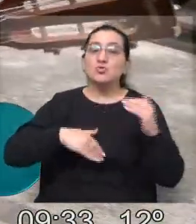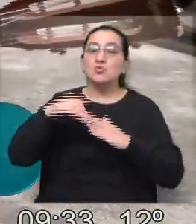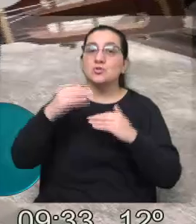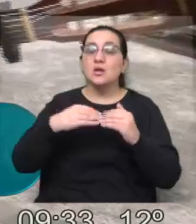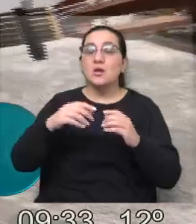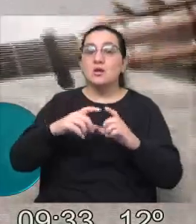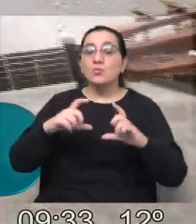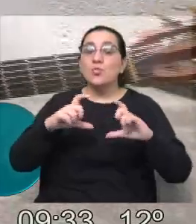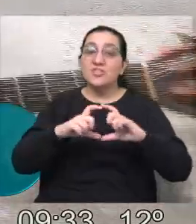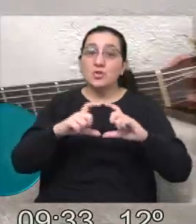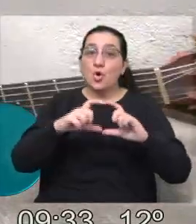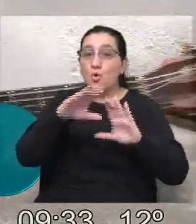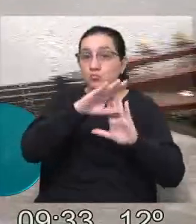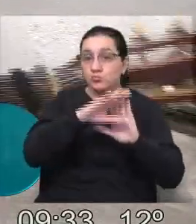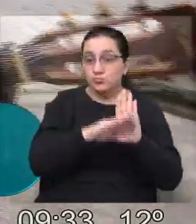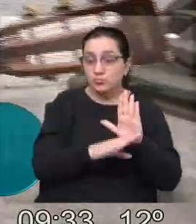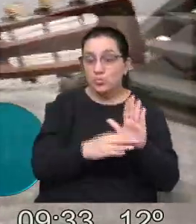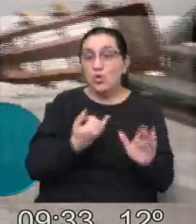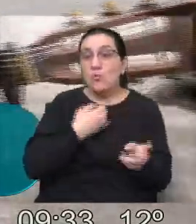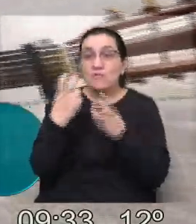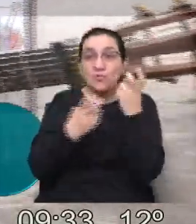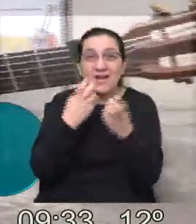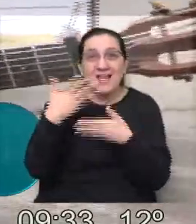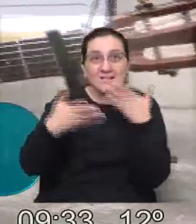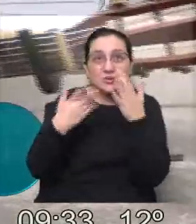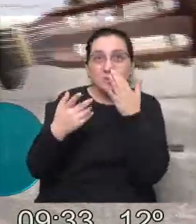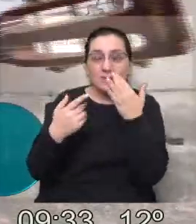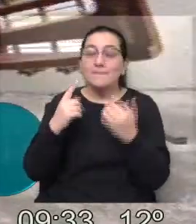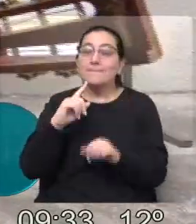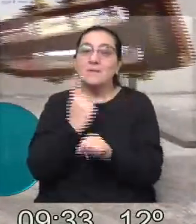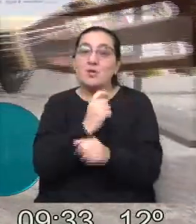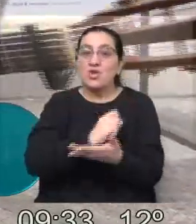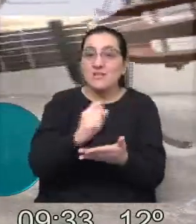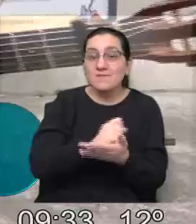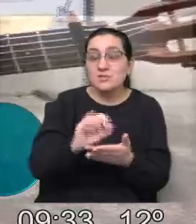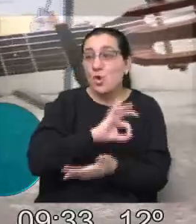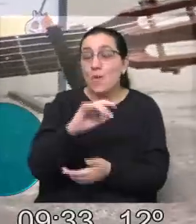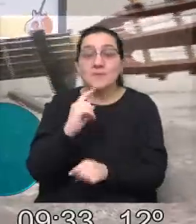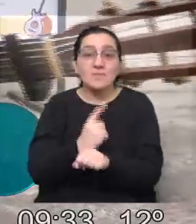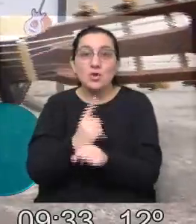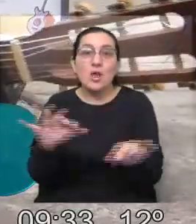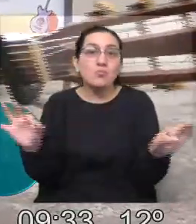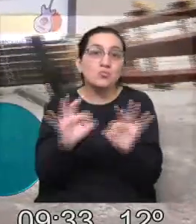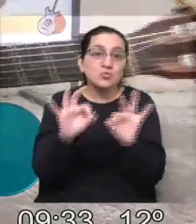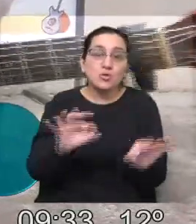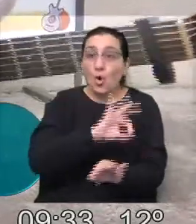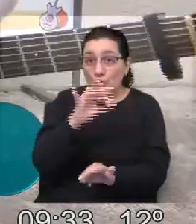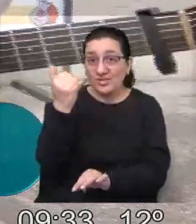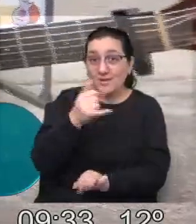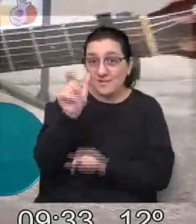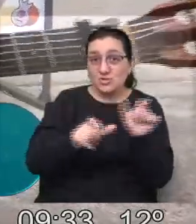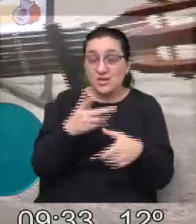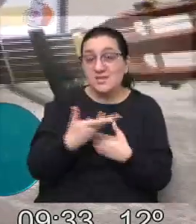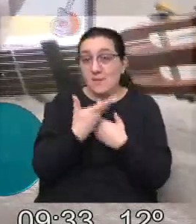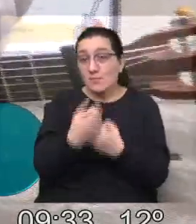te llega la canción? ¿Cómo la buscás? ¿Es primero la letra, es primero la música? ¿Tenés, si se quiere, personas que de repente te pueden ayudar